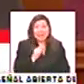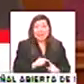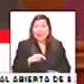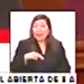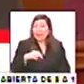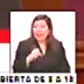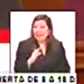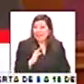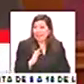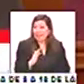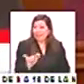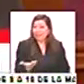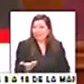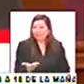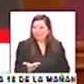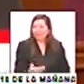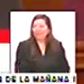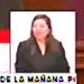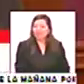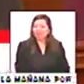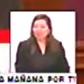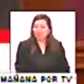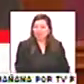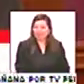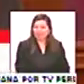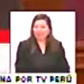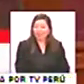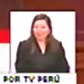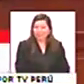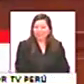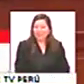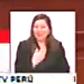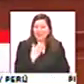del MEF hacemos este pequeño texto sustitutorio. Gracias, presidente.